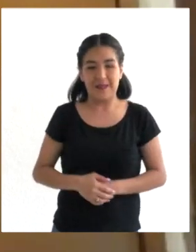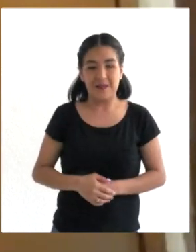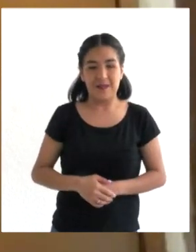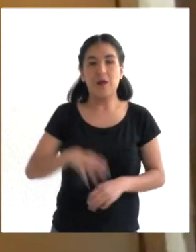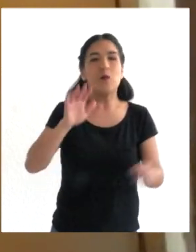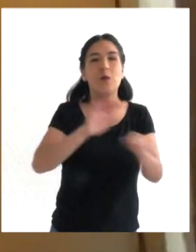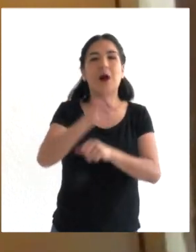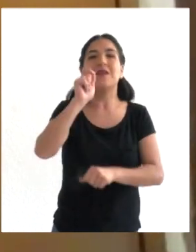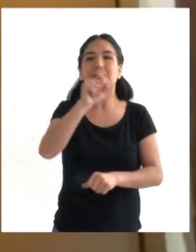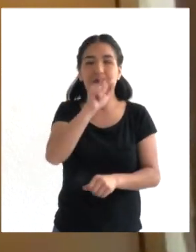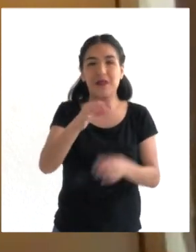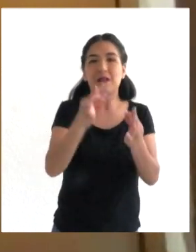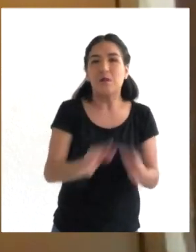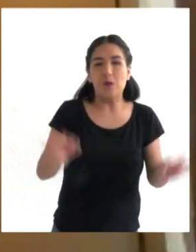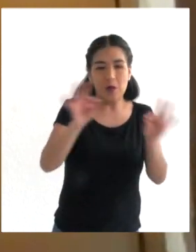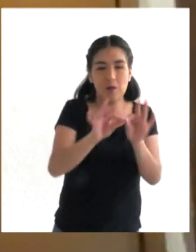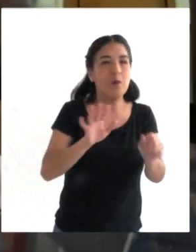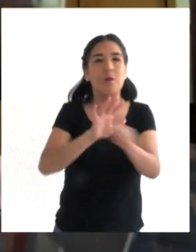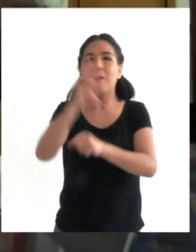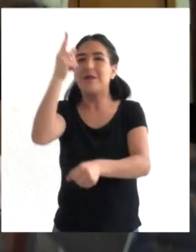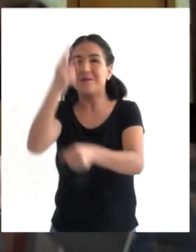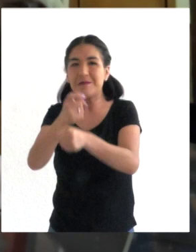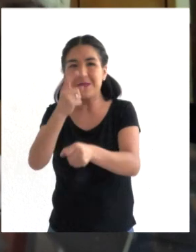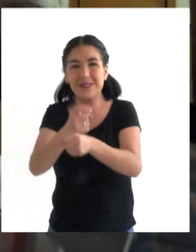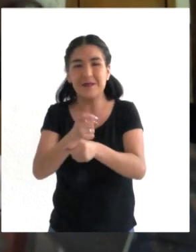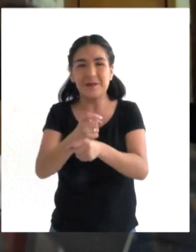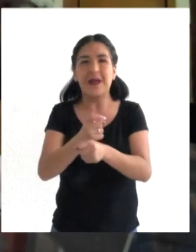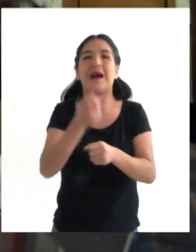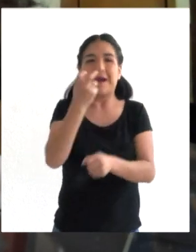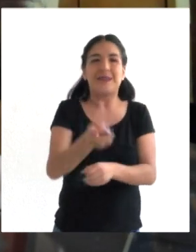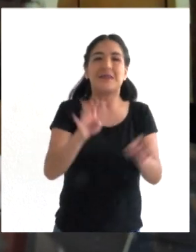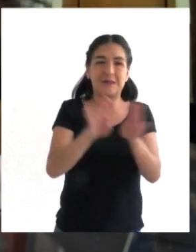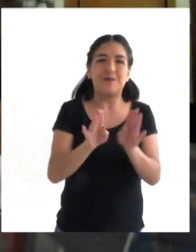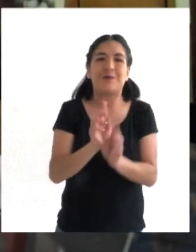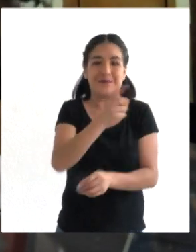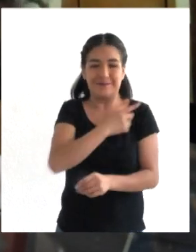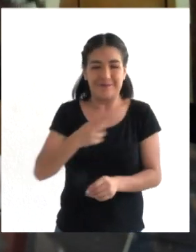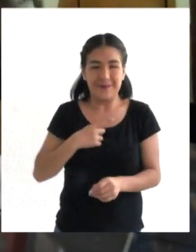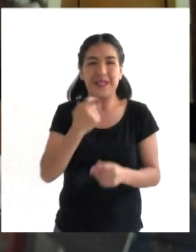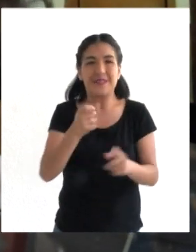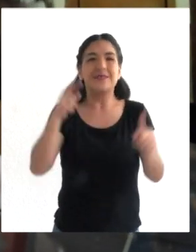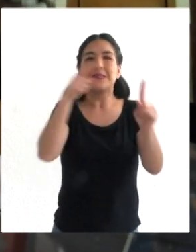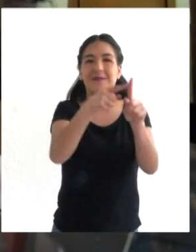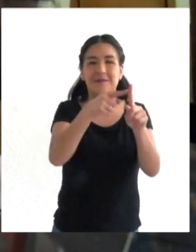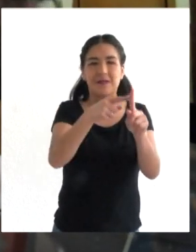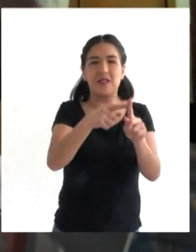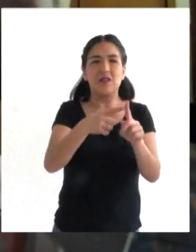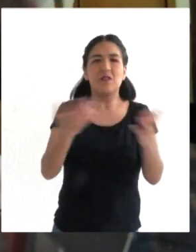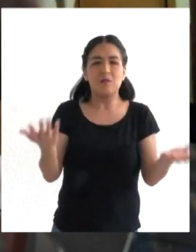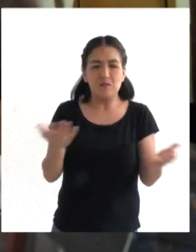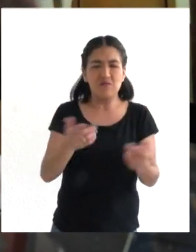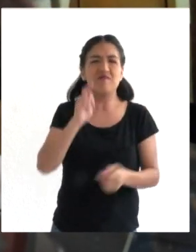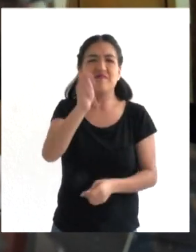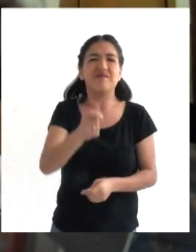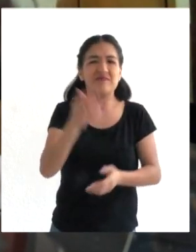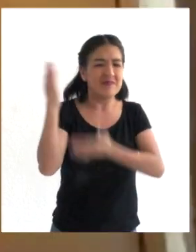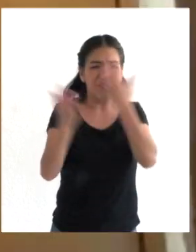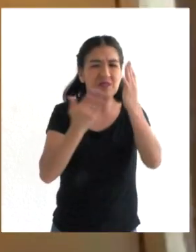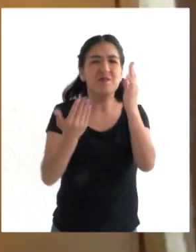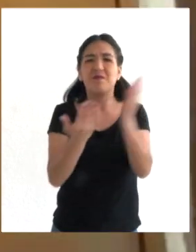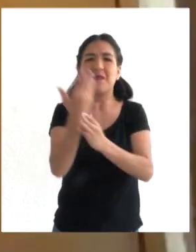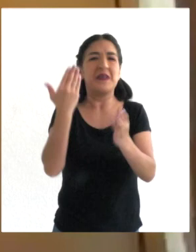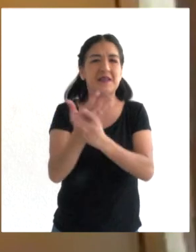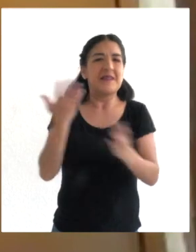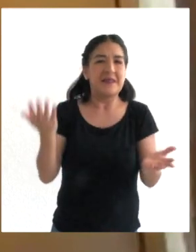más importantes, cuáles van primero. Entonces esta parte es importante. Hasta qué tengo que estudiar en el día.